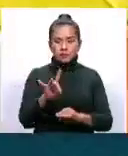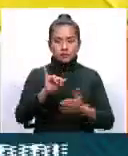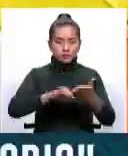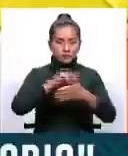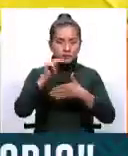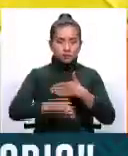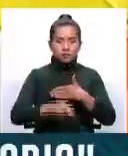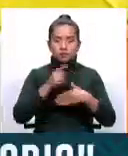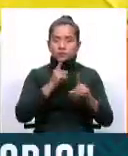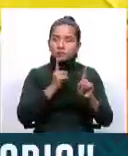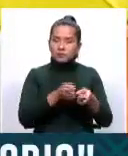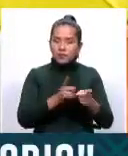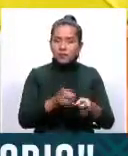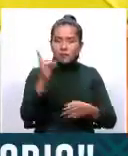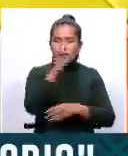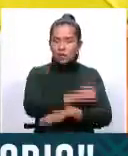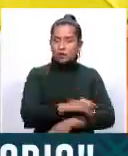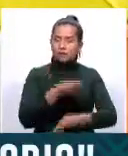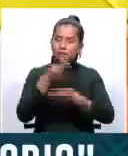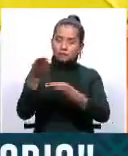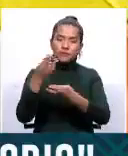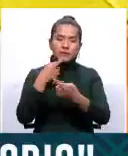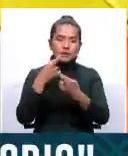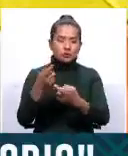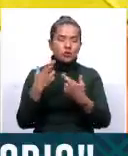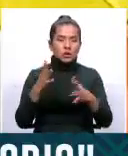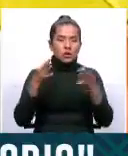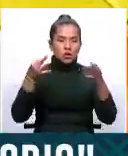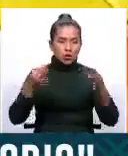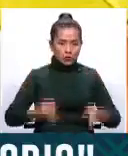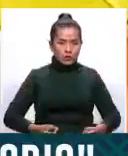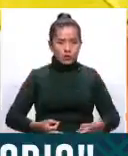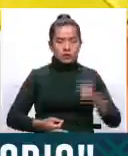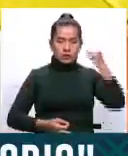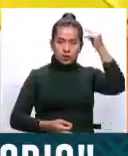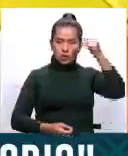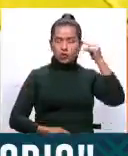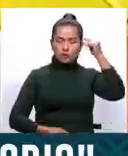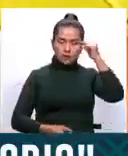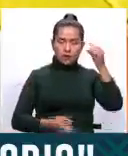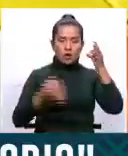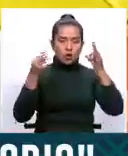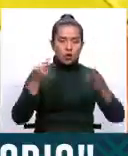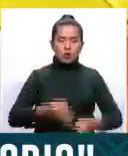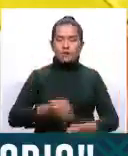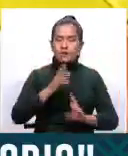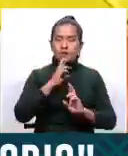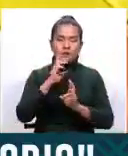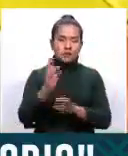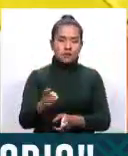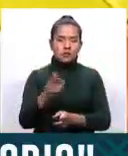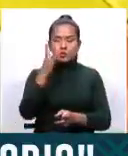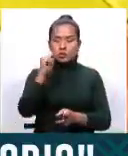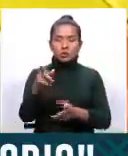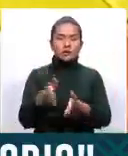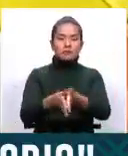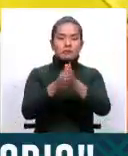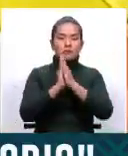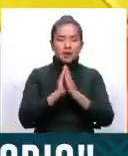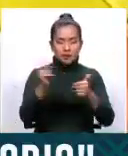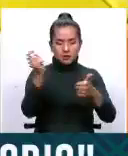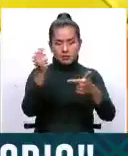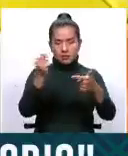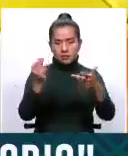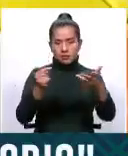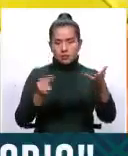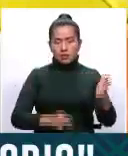él recibió la respuesta oficial de nuestro gobierno nacional al pliego petitorio de